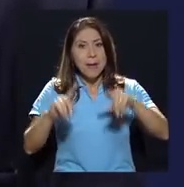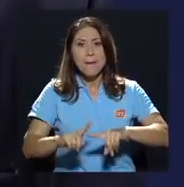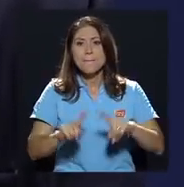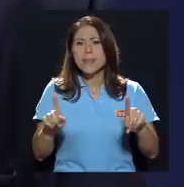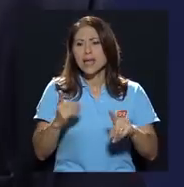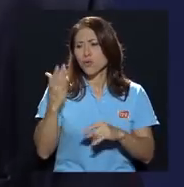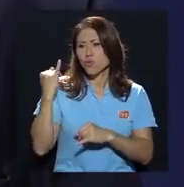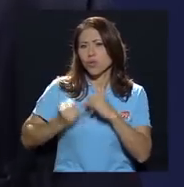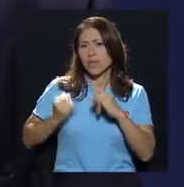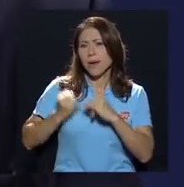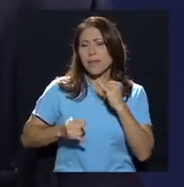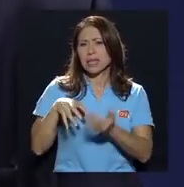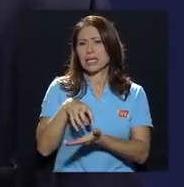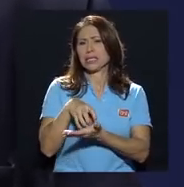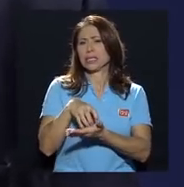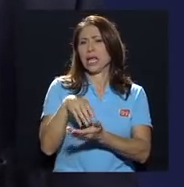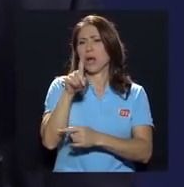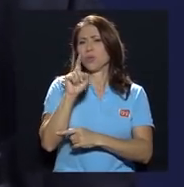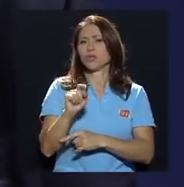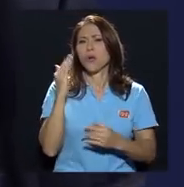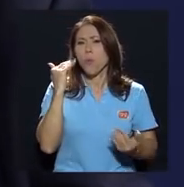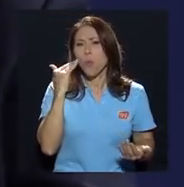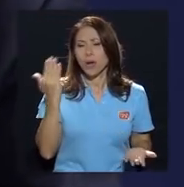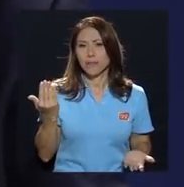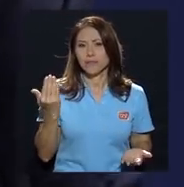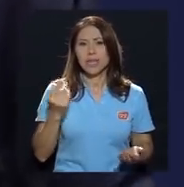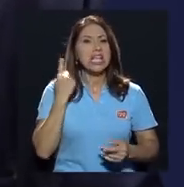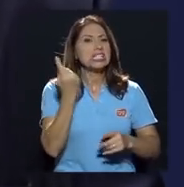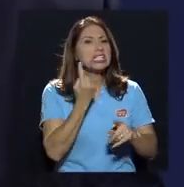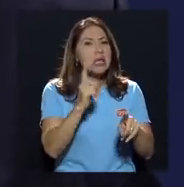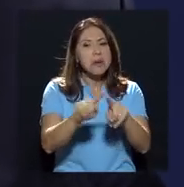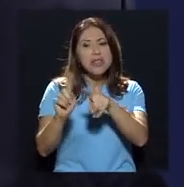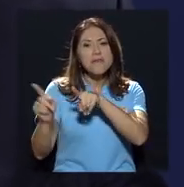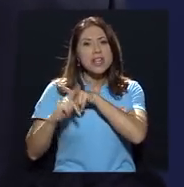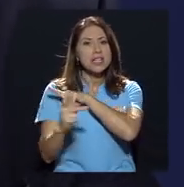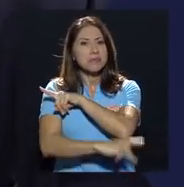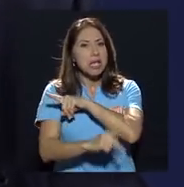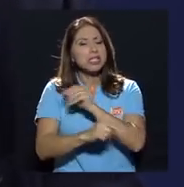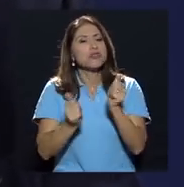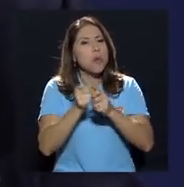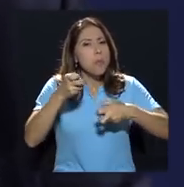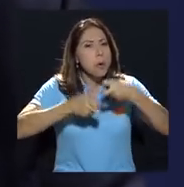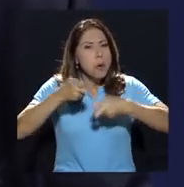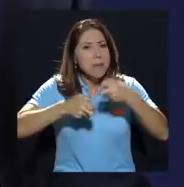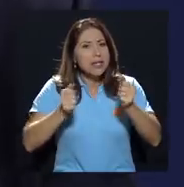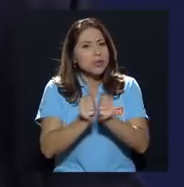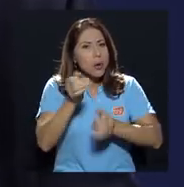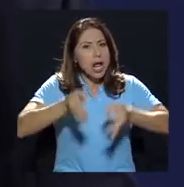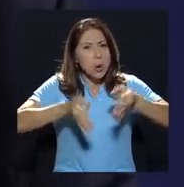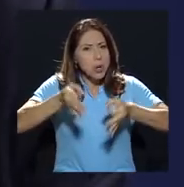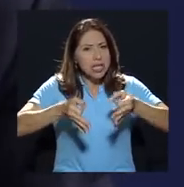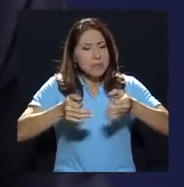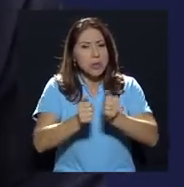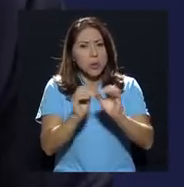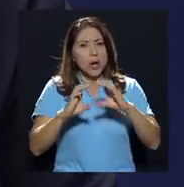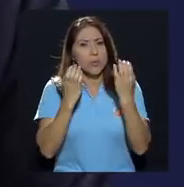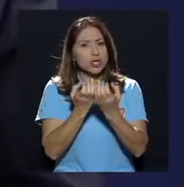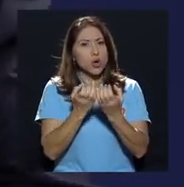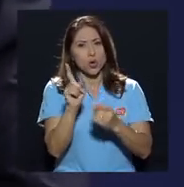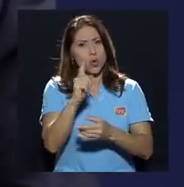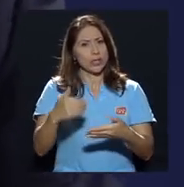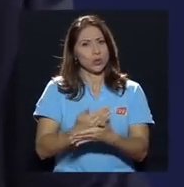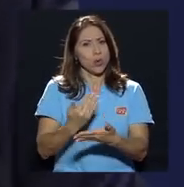porque se ha cuestionado últimamente siempre ha habido estados con problemas con la corte y con la convicción esto no es nuevo